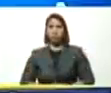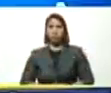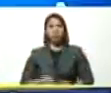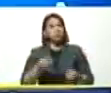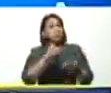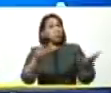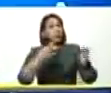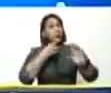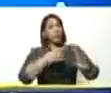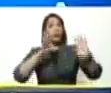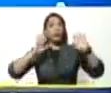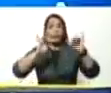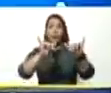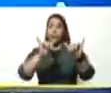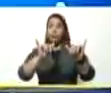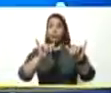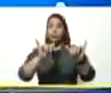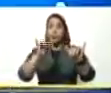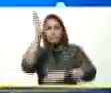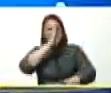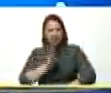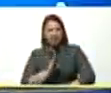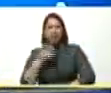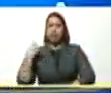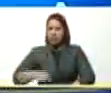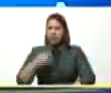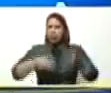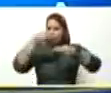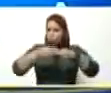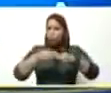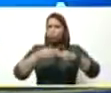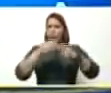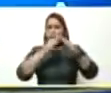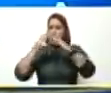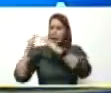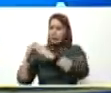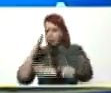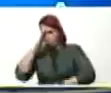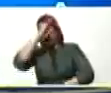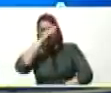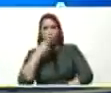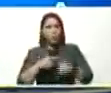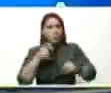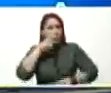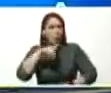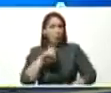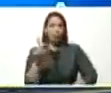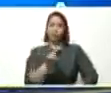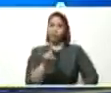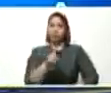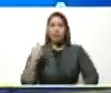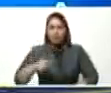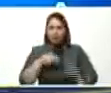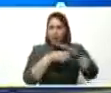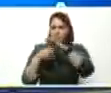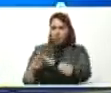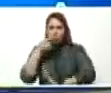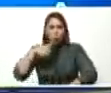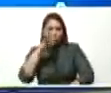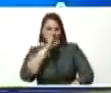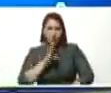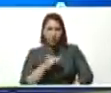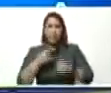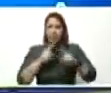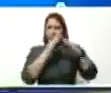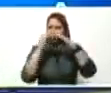Ustedes respondieron. ¿Brasil construye viviendas Bolsonaro para el pueblo? ¿Tiene acceso el pueblo de Brasil